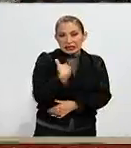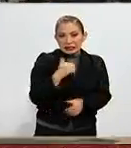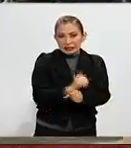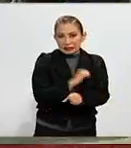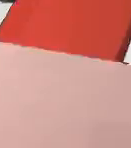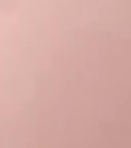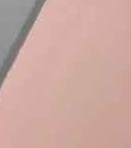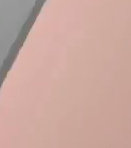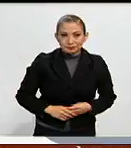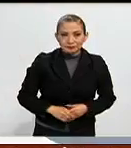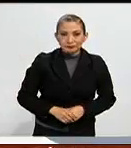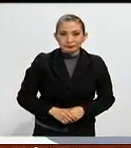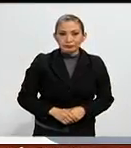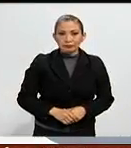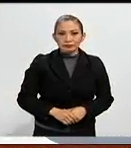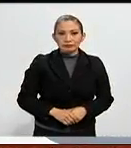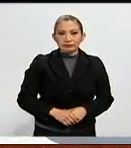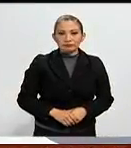corralón.